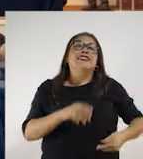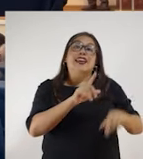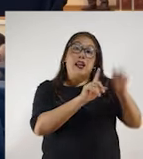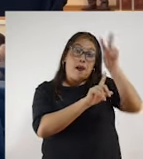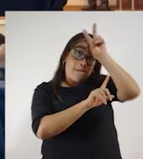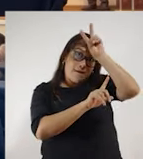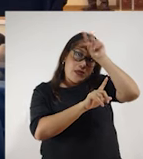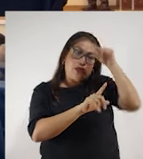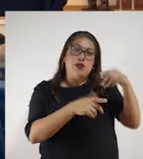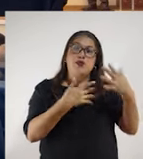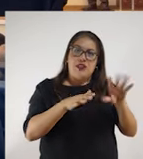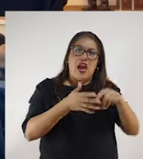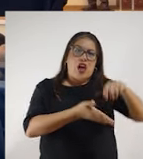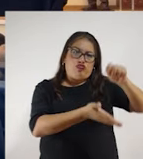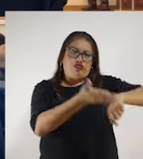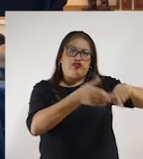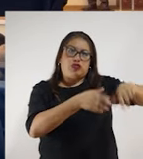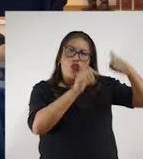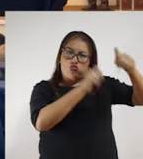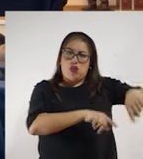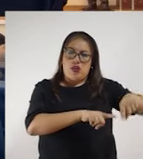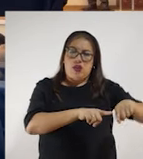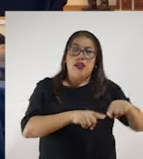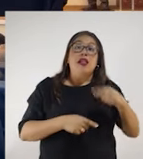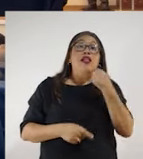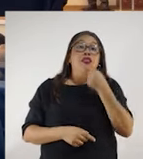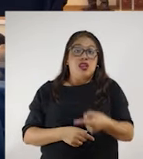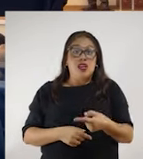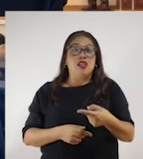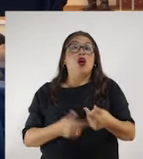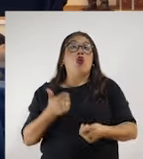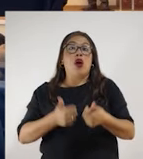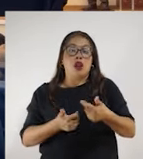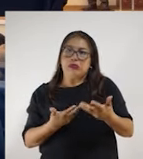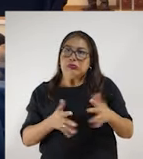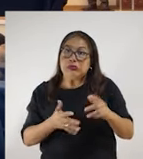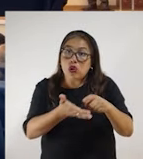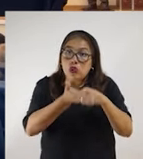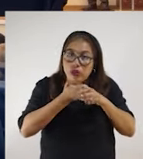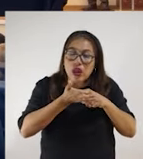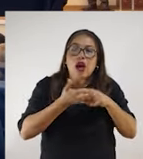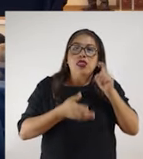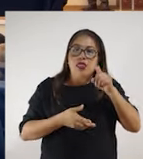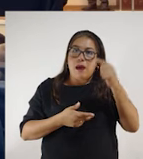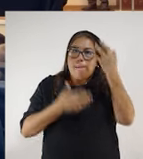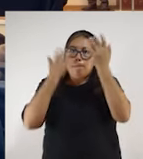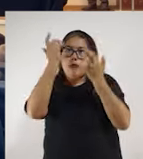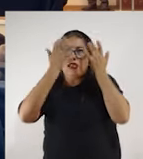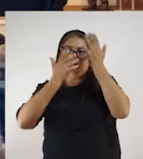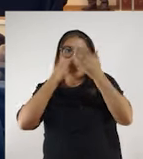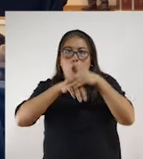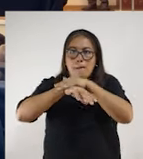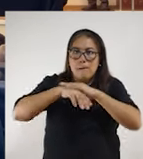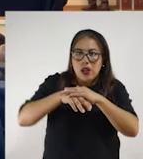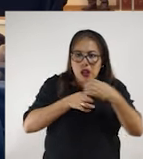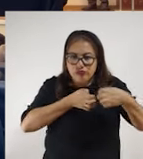peruano, al haber suscrito la convención, se obliga a plantear una estrategia